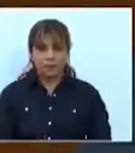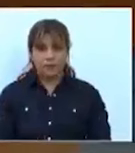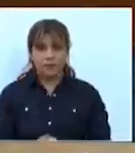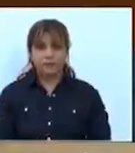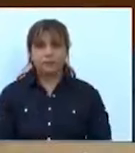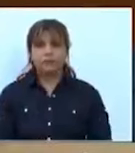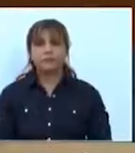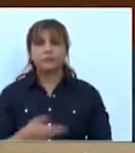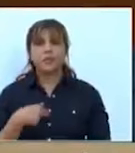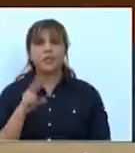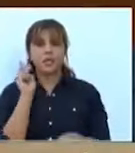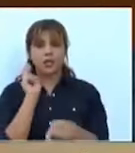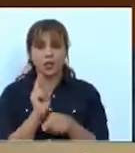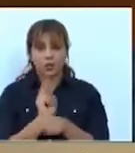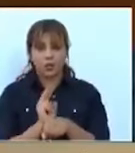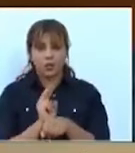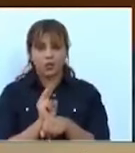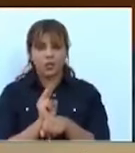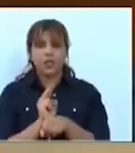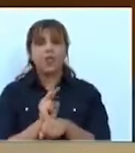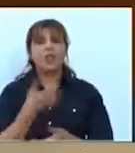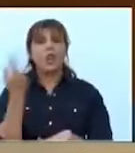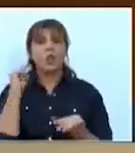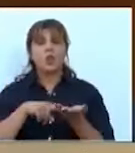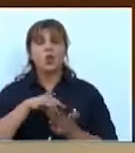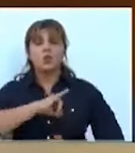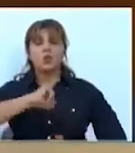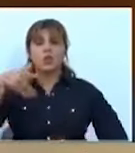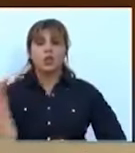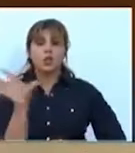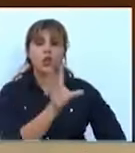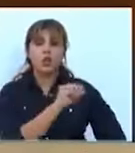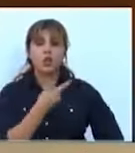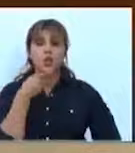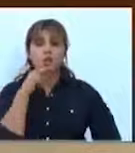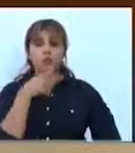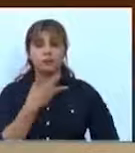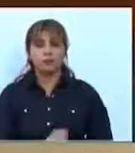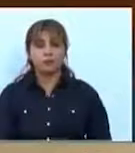y es la defensa de los intereses de todos los sanjuaninos.